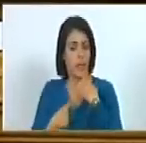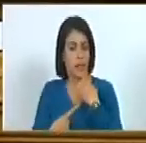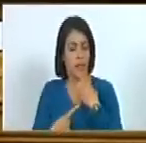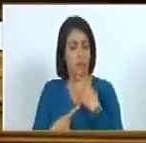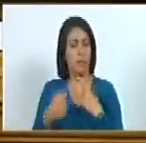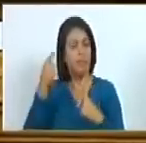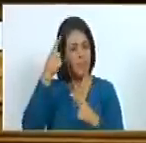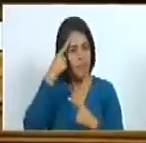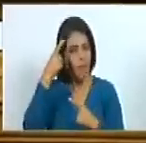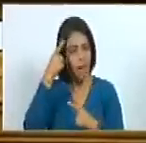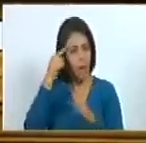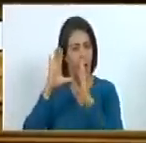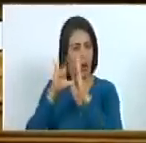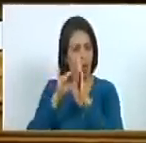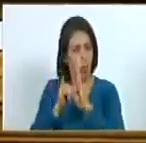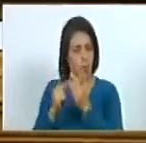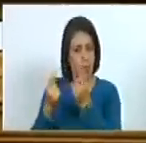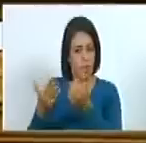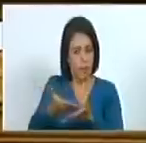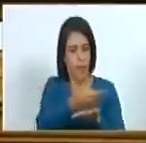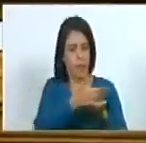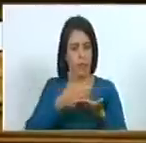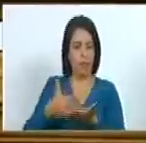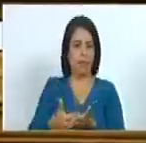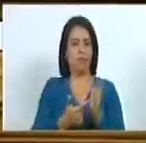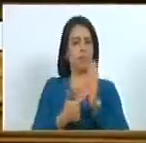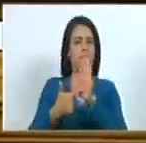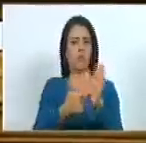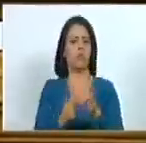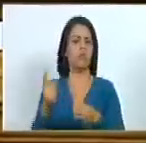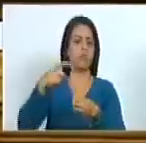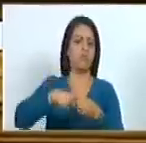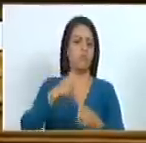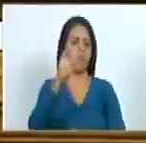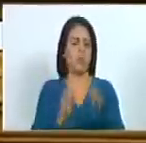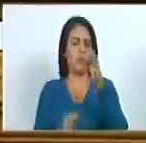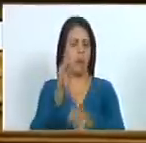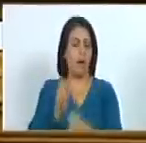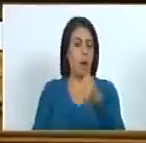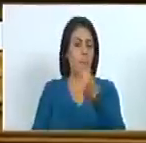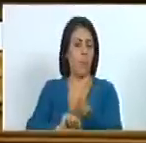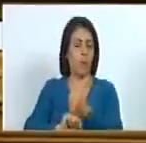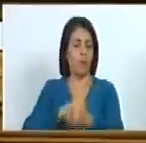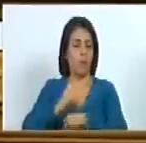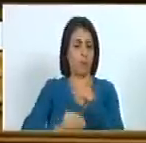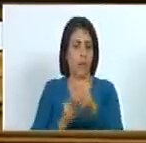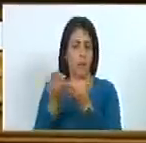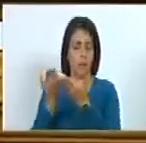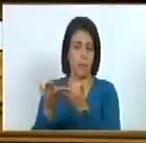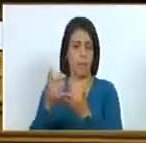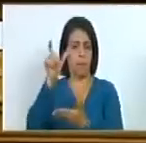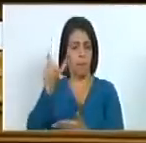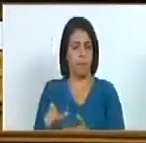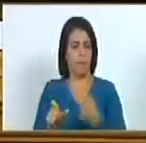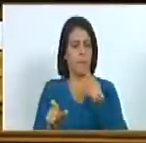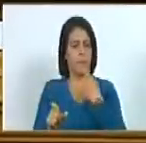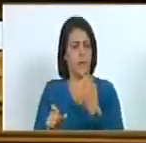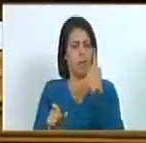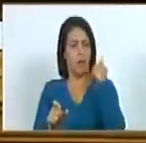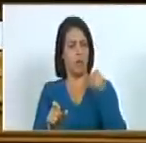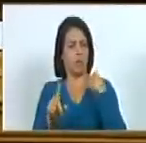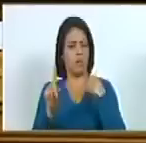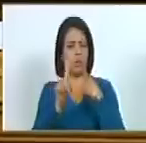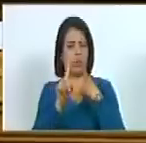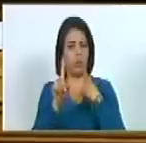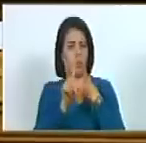sabiendo que se estaba robando esa plata, su militante de su partido, a quien él apoyó para que la pusieran allí, sale diciendo ayer, no,